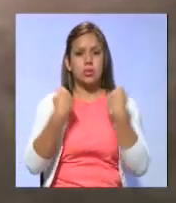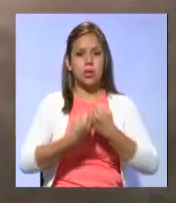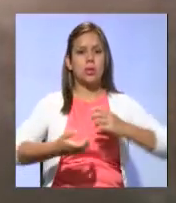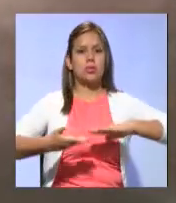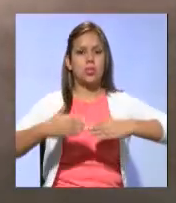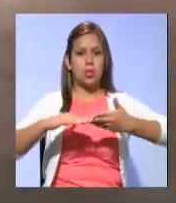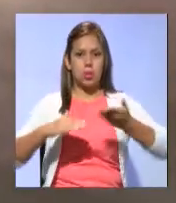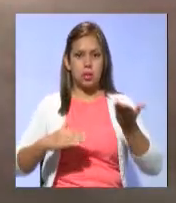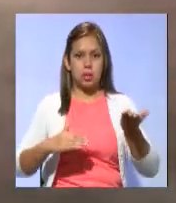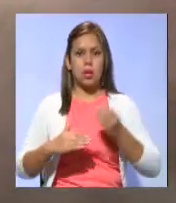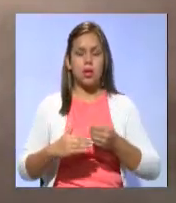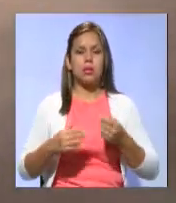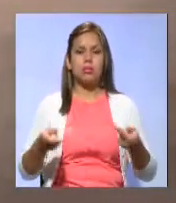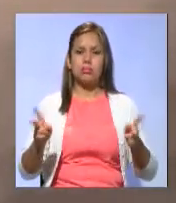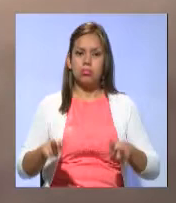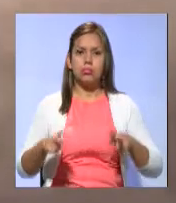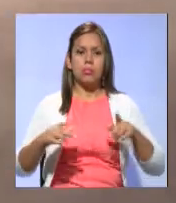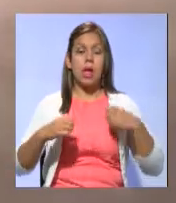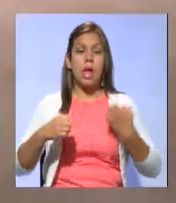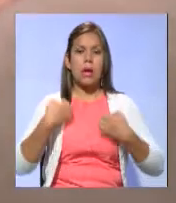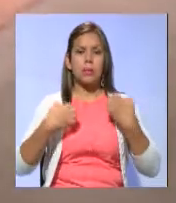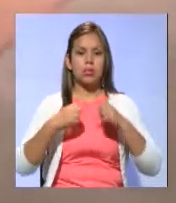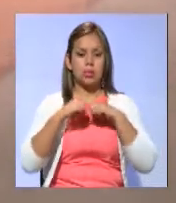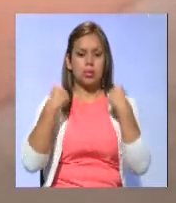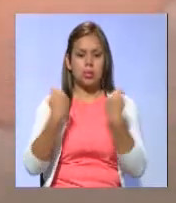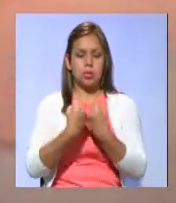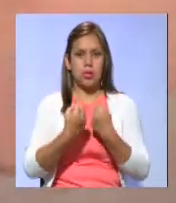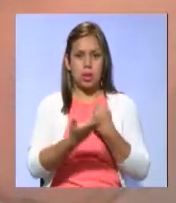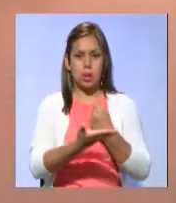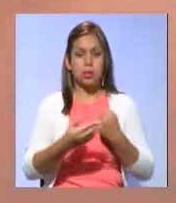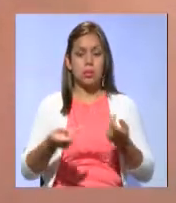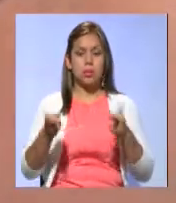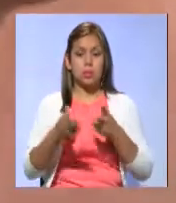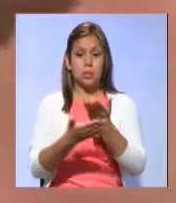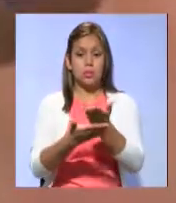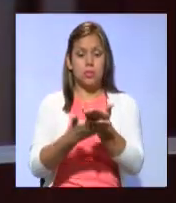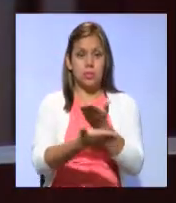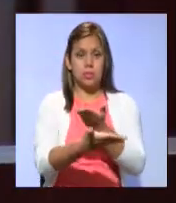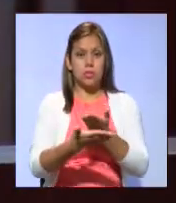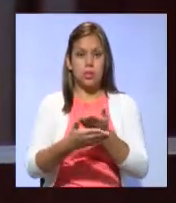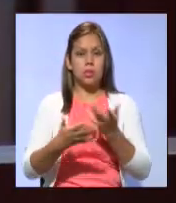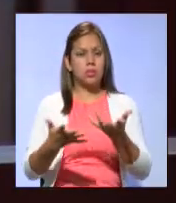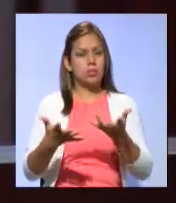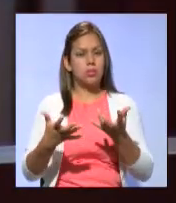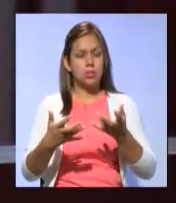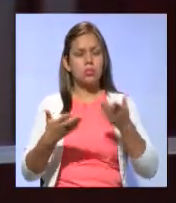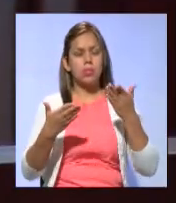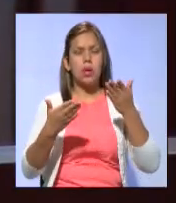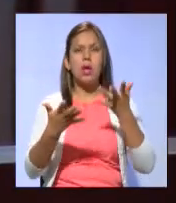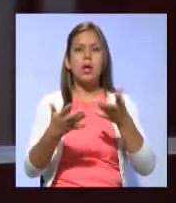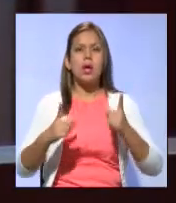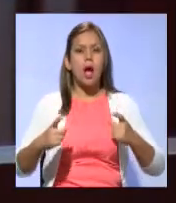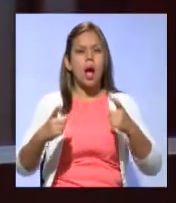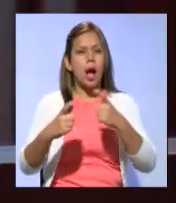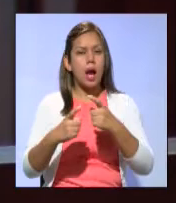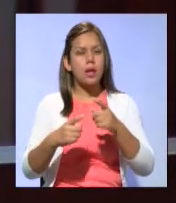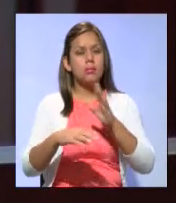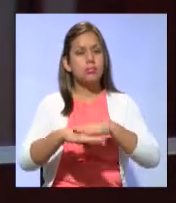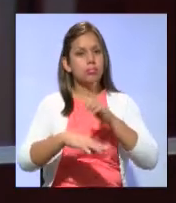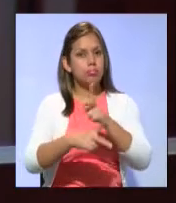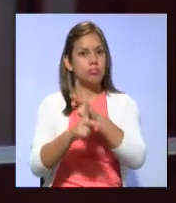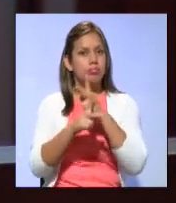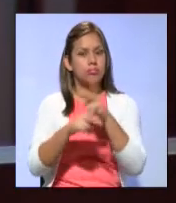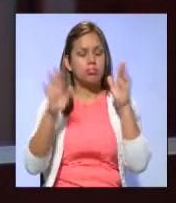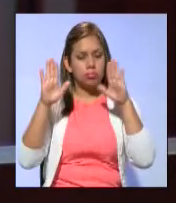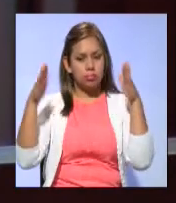comunitarios, combinar aspectos médicos, emocionales y sociales del paciente. La propuesta tiene una mirada integral al cáncer que abarca la prevención, control,